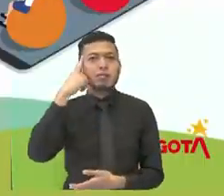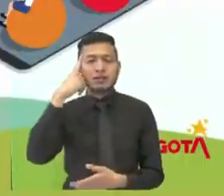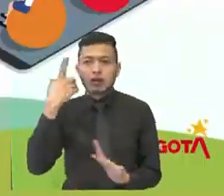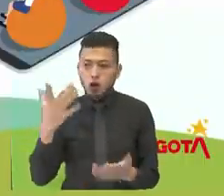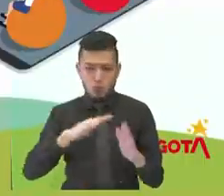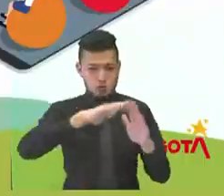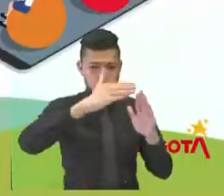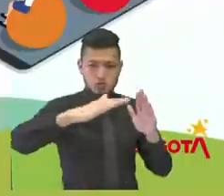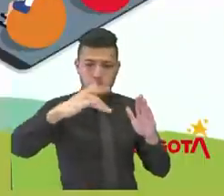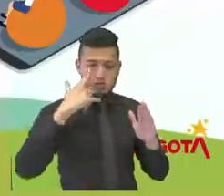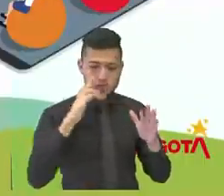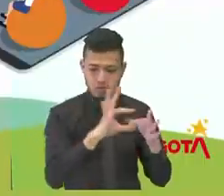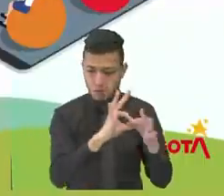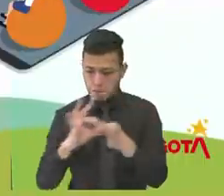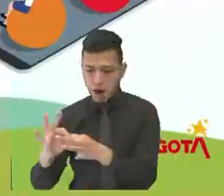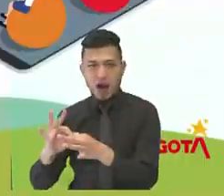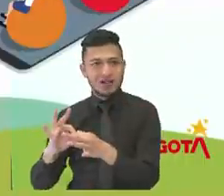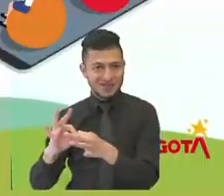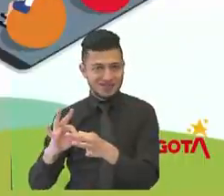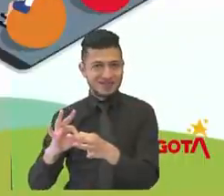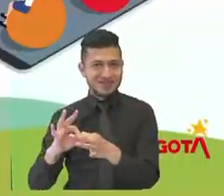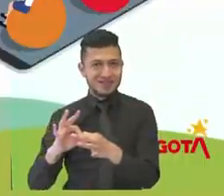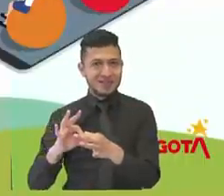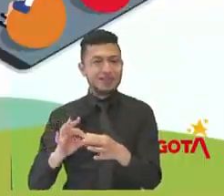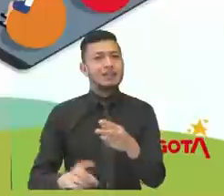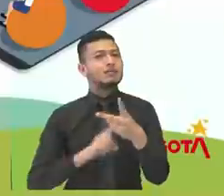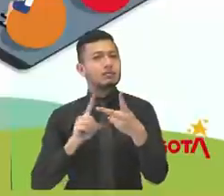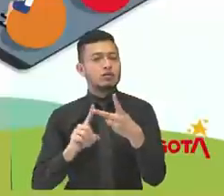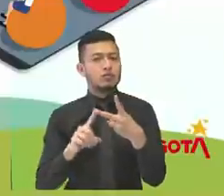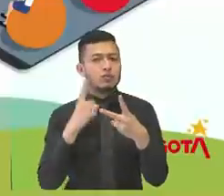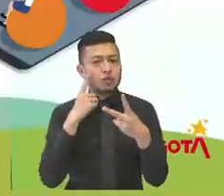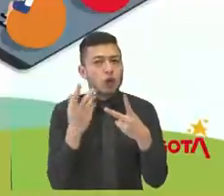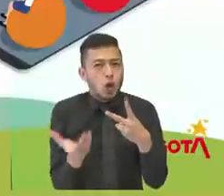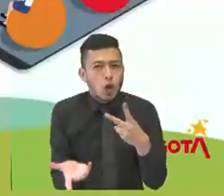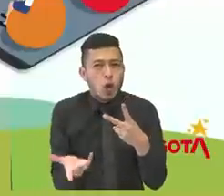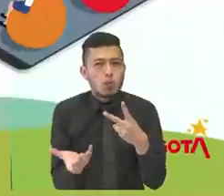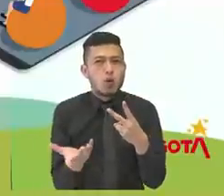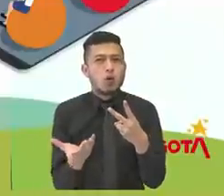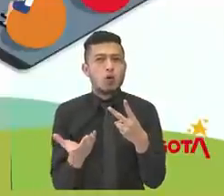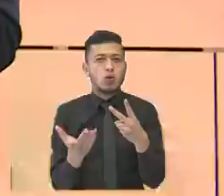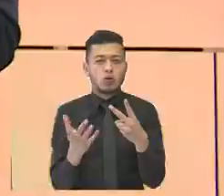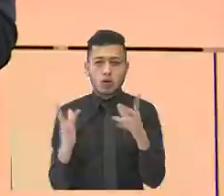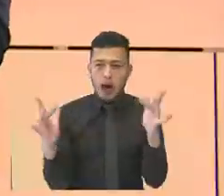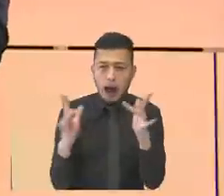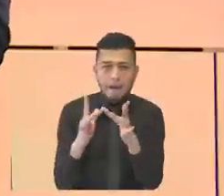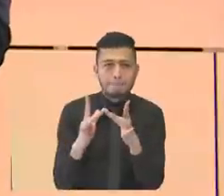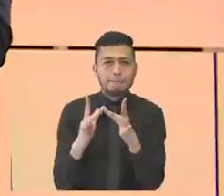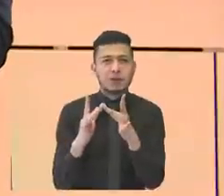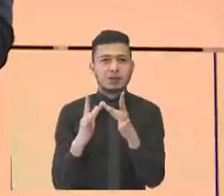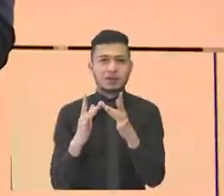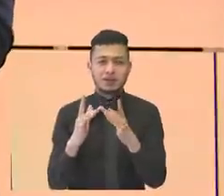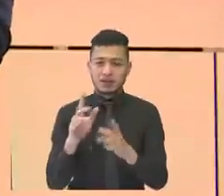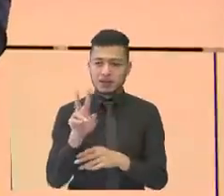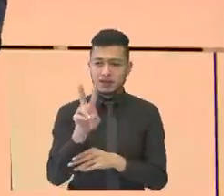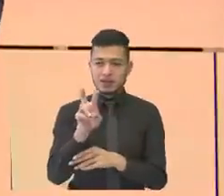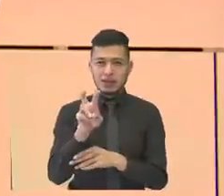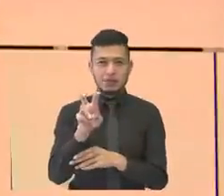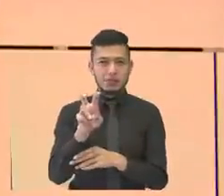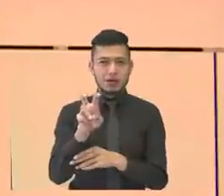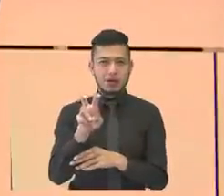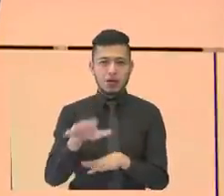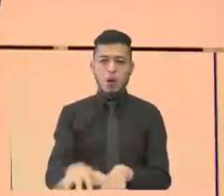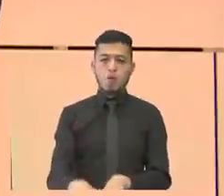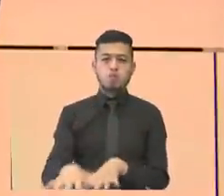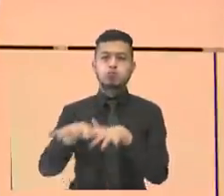cerros. Segundo, piense bien cómo le damos un mejor drenaje a la séptima, ¿no? Que no se nos